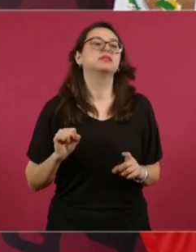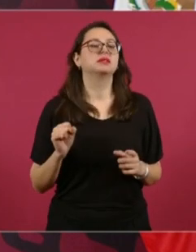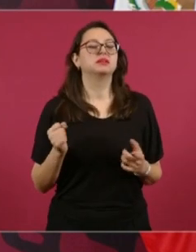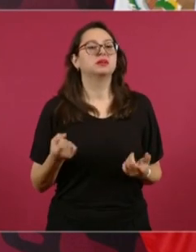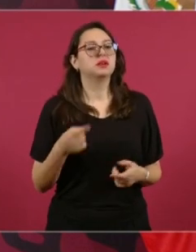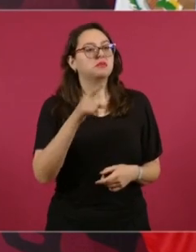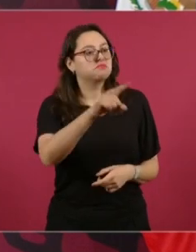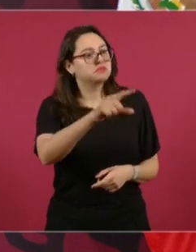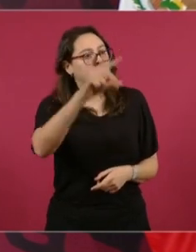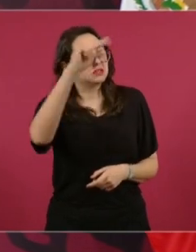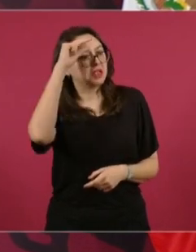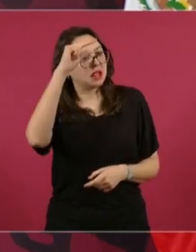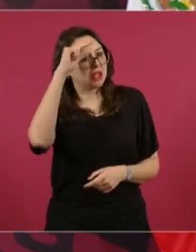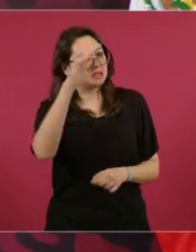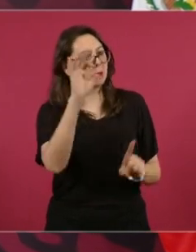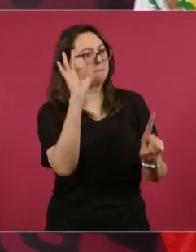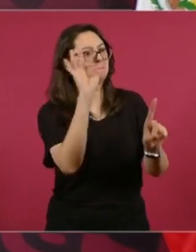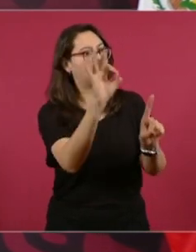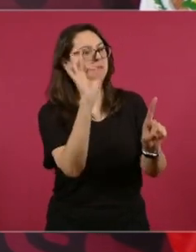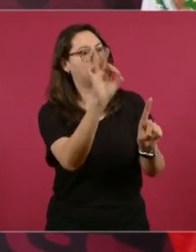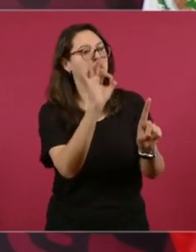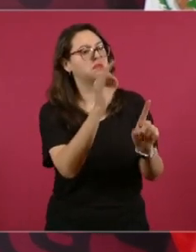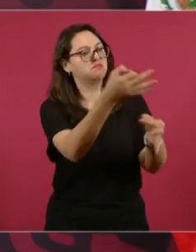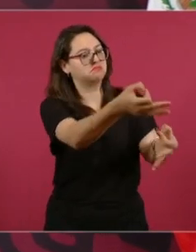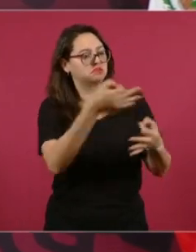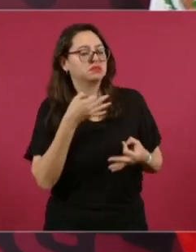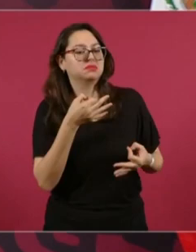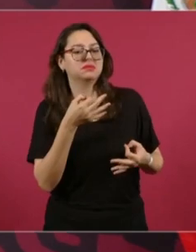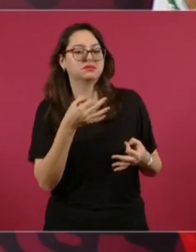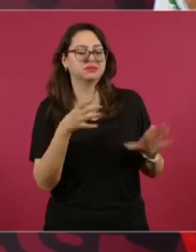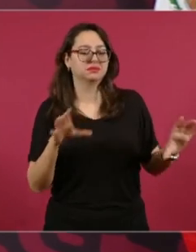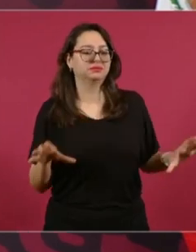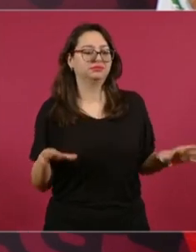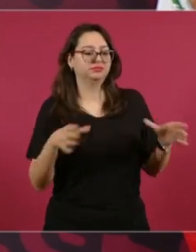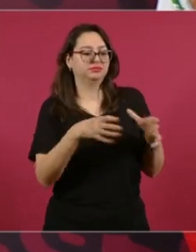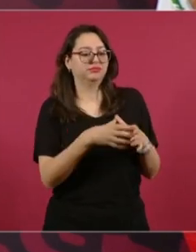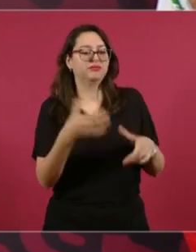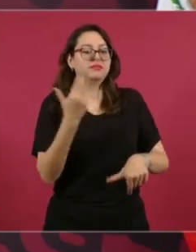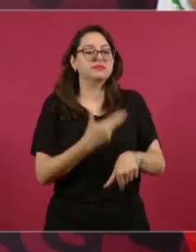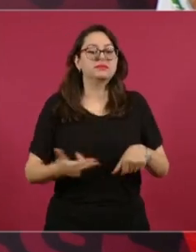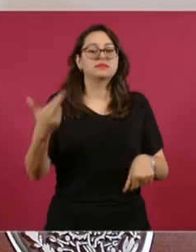cooptaba a los intelectuales y todo. Entonces organizan un foro